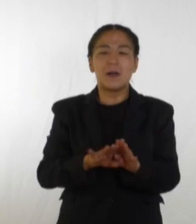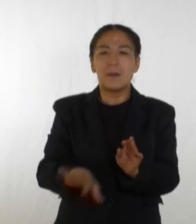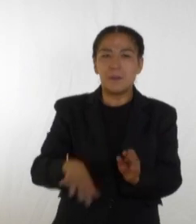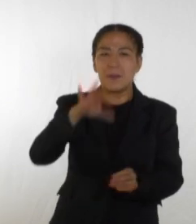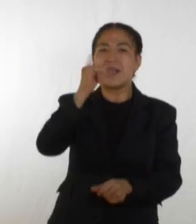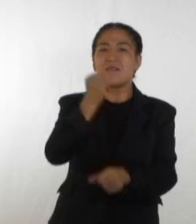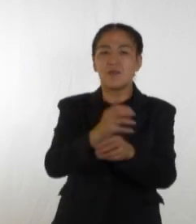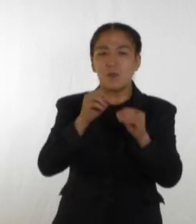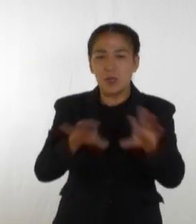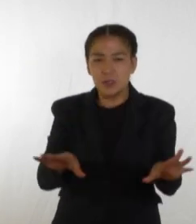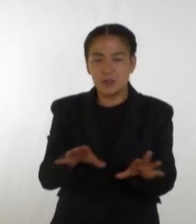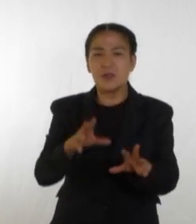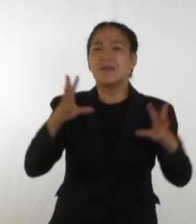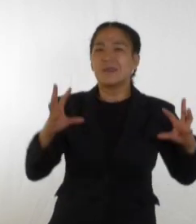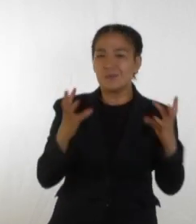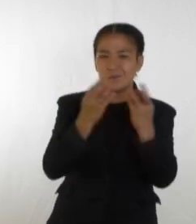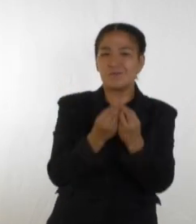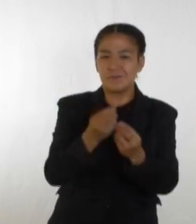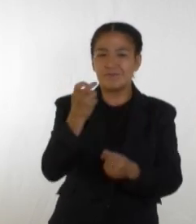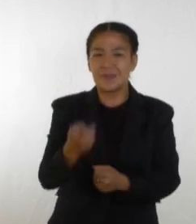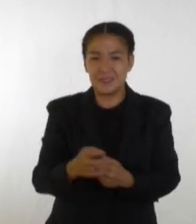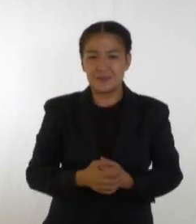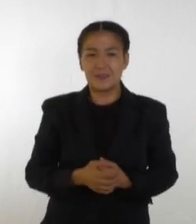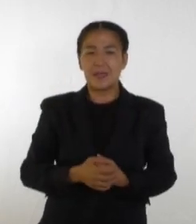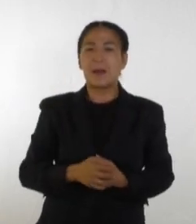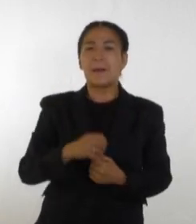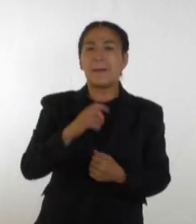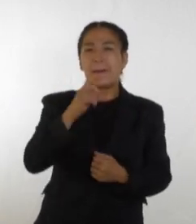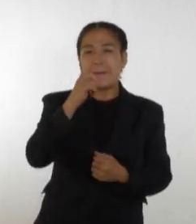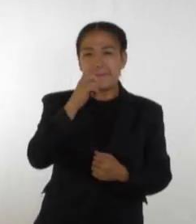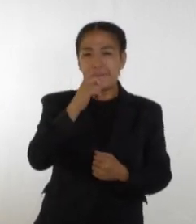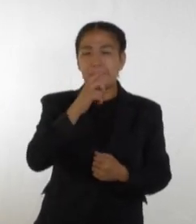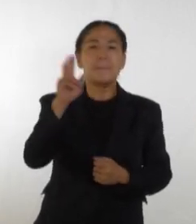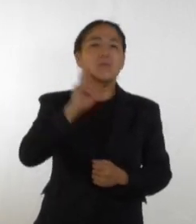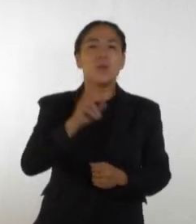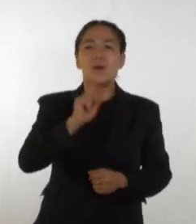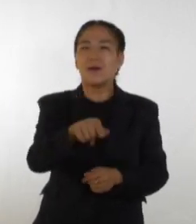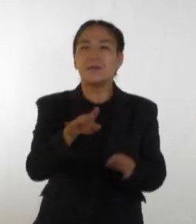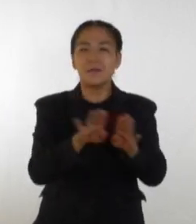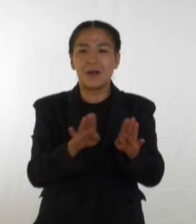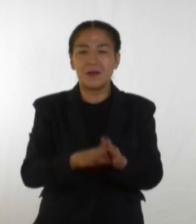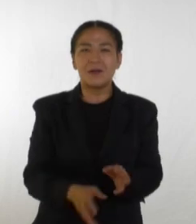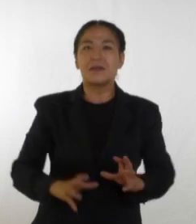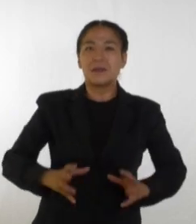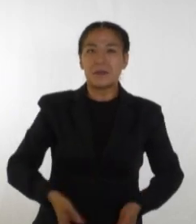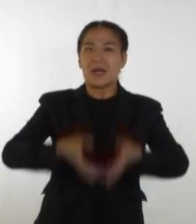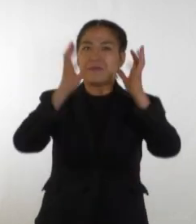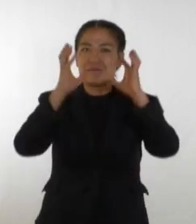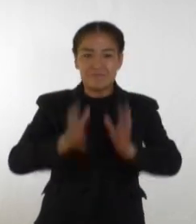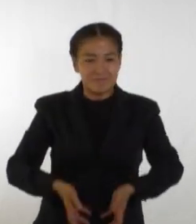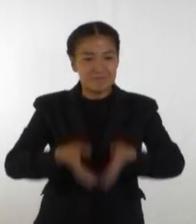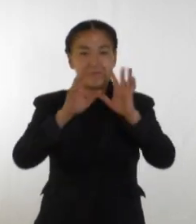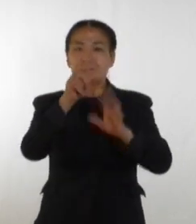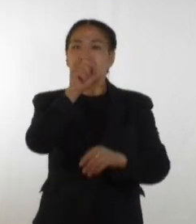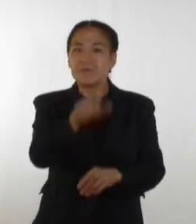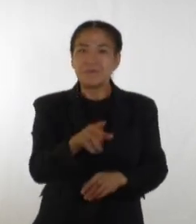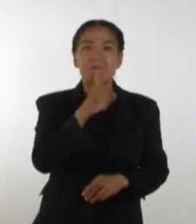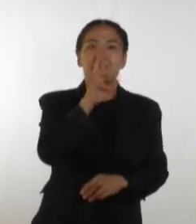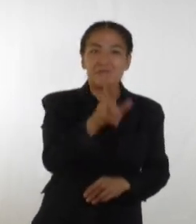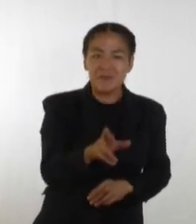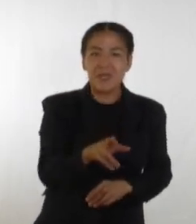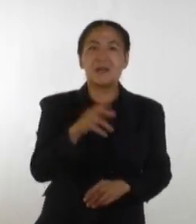una acción para obtener un dato o un conjunto de ellos. Si repetimos esta acción bajo las mismas circunstancias y obtenemos los